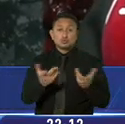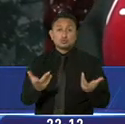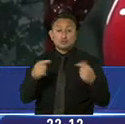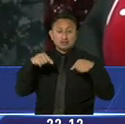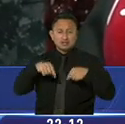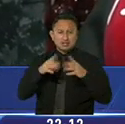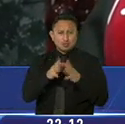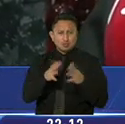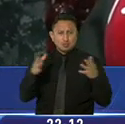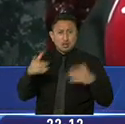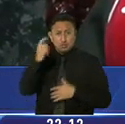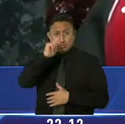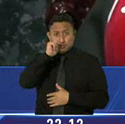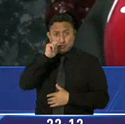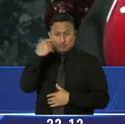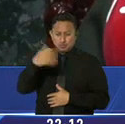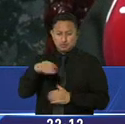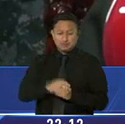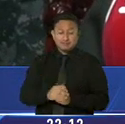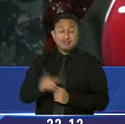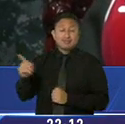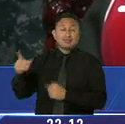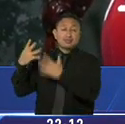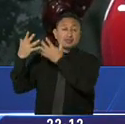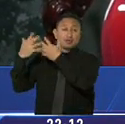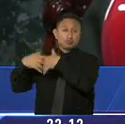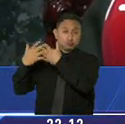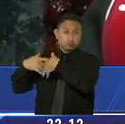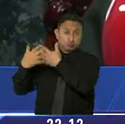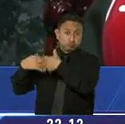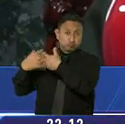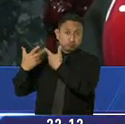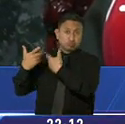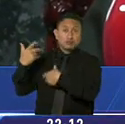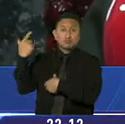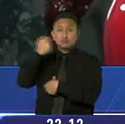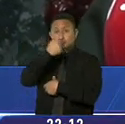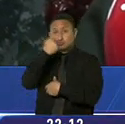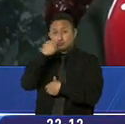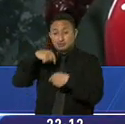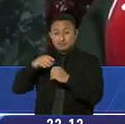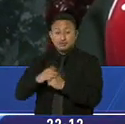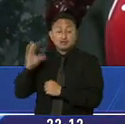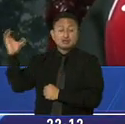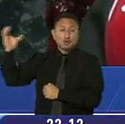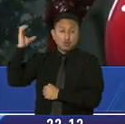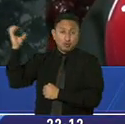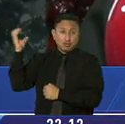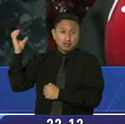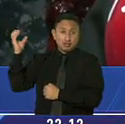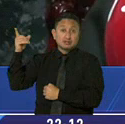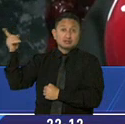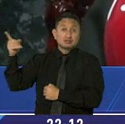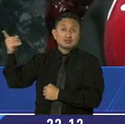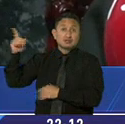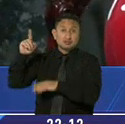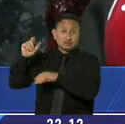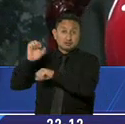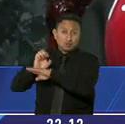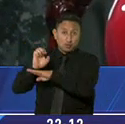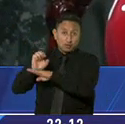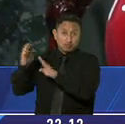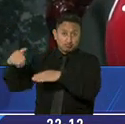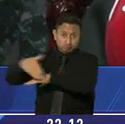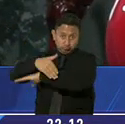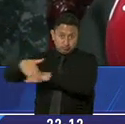droga desde laboratorios de procesamiento de cocaína ubicados en Colombia, frontera con Ecuador, para lo cual